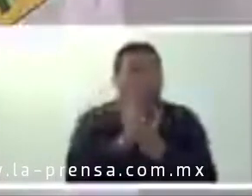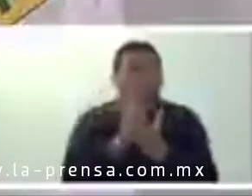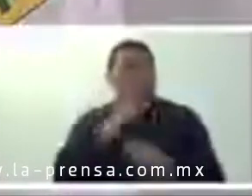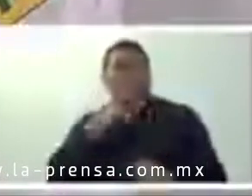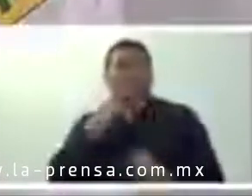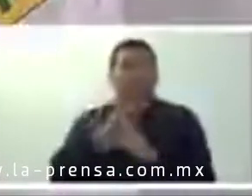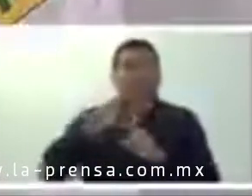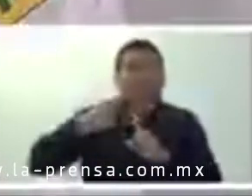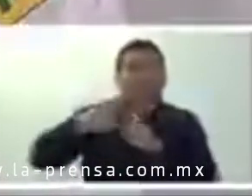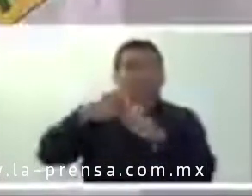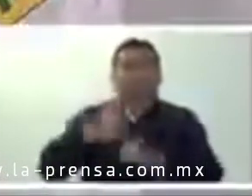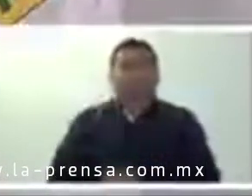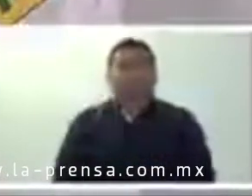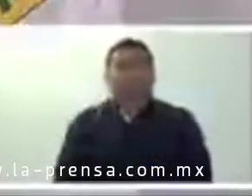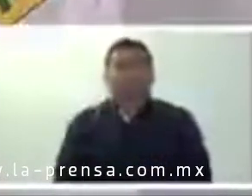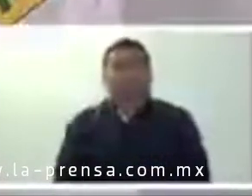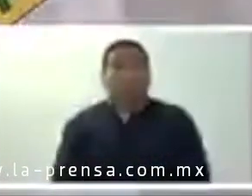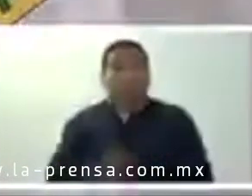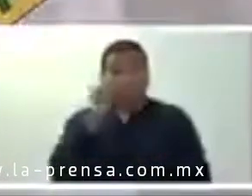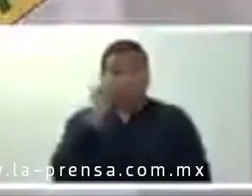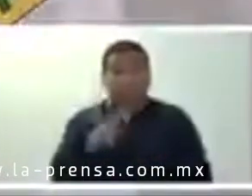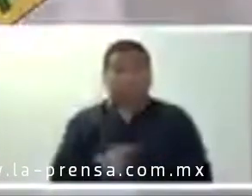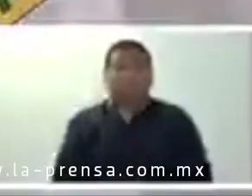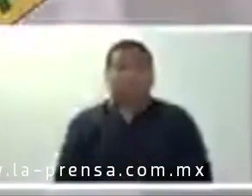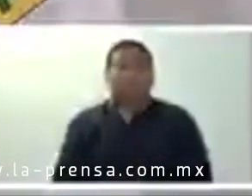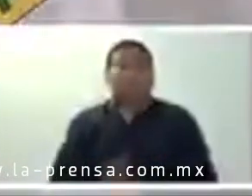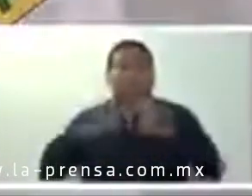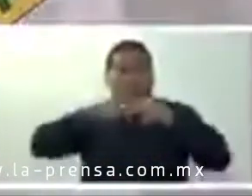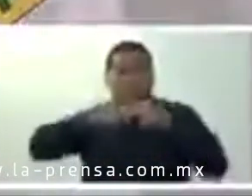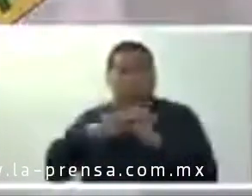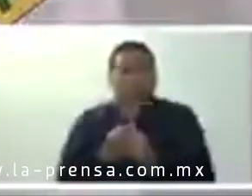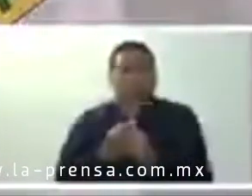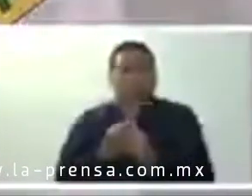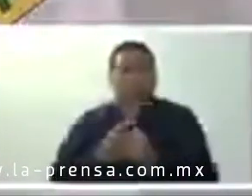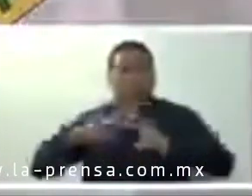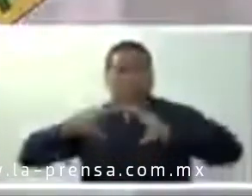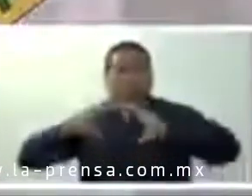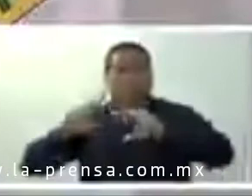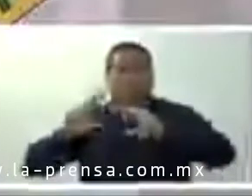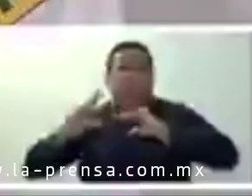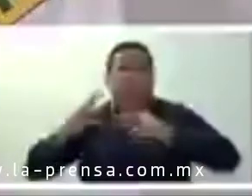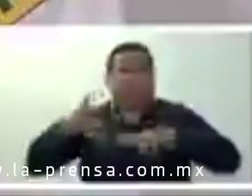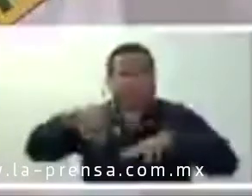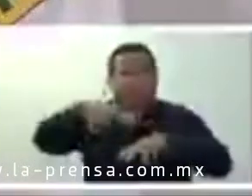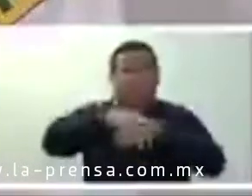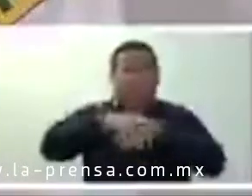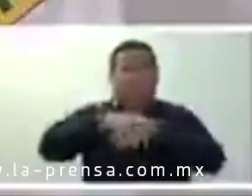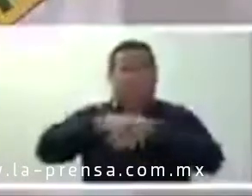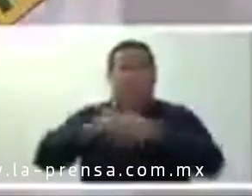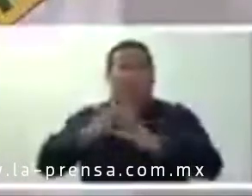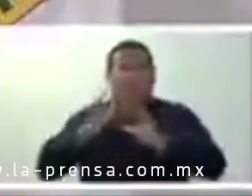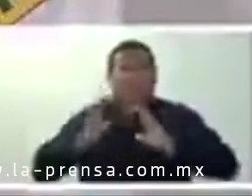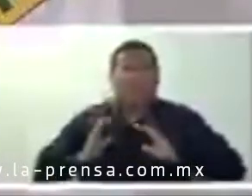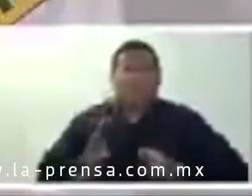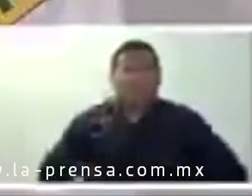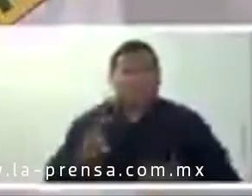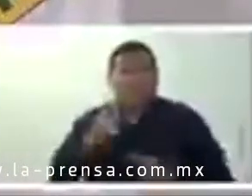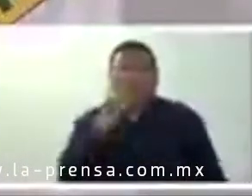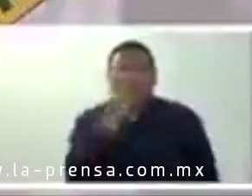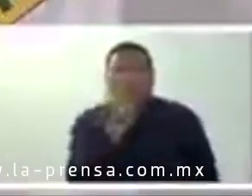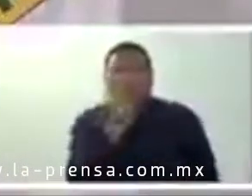soluciones asimismo iniciaremos una capacitación integral a los cuerpos policiacos